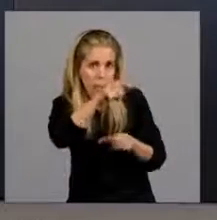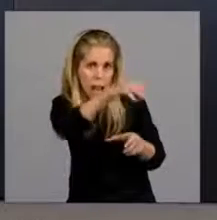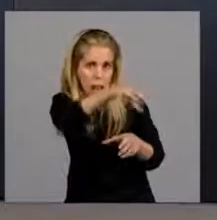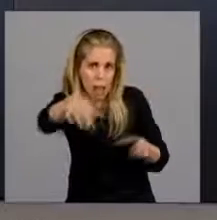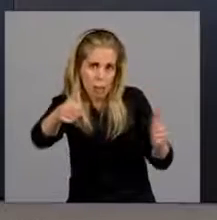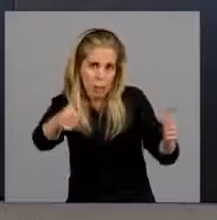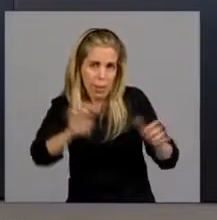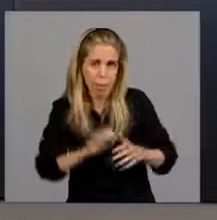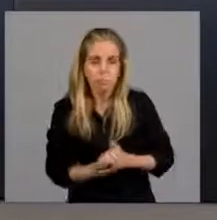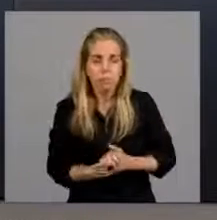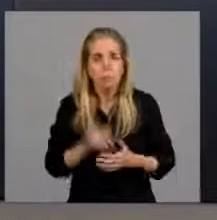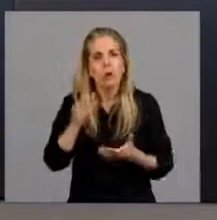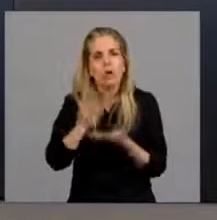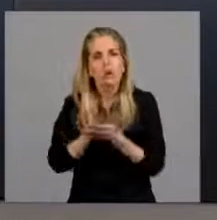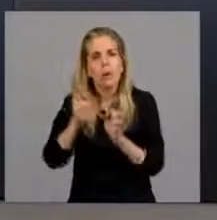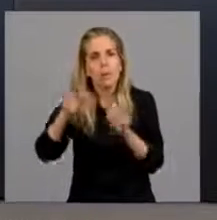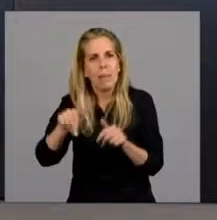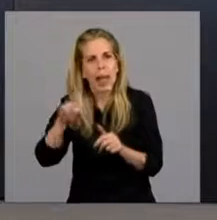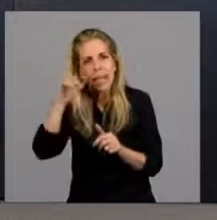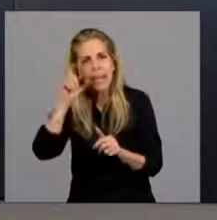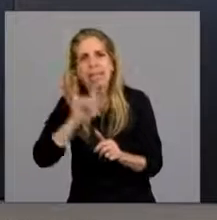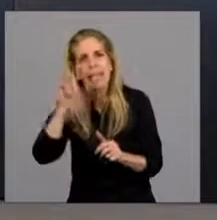En cuanto al detectar que planteabas,